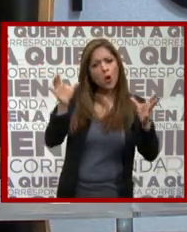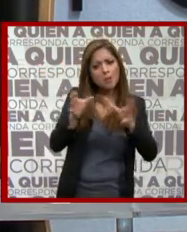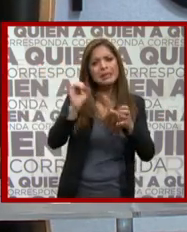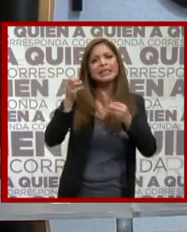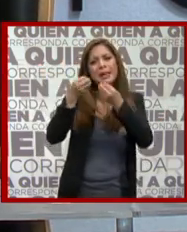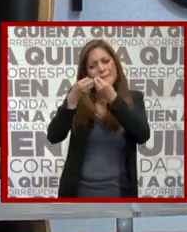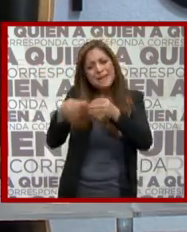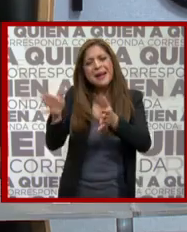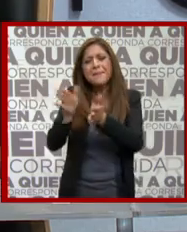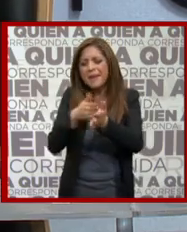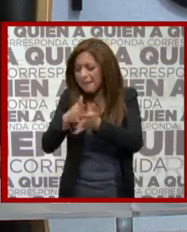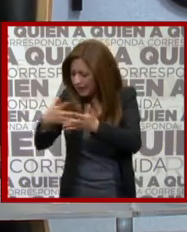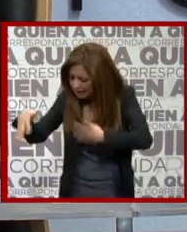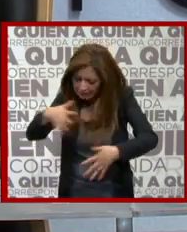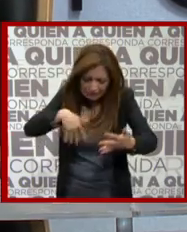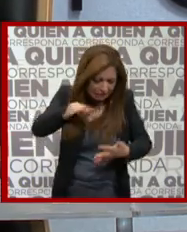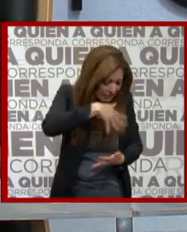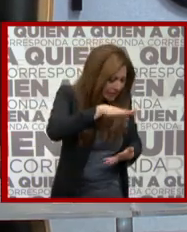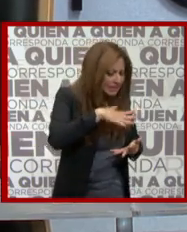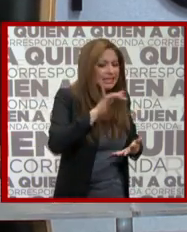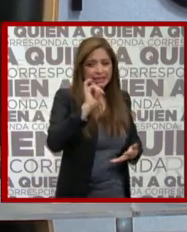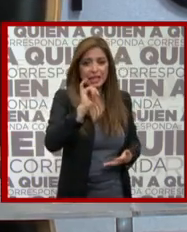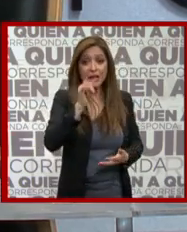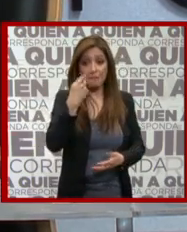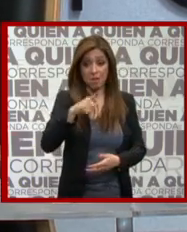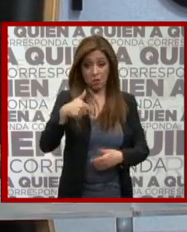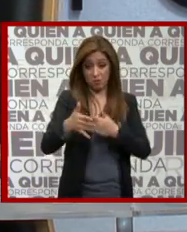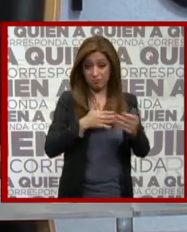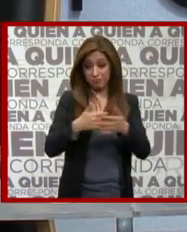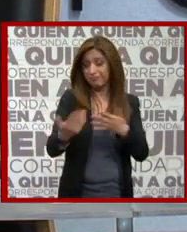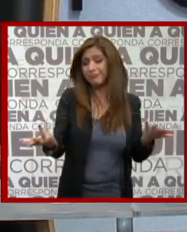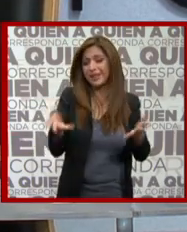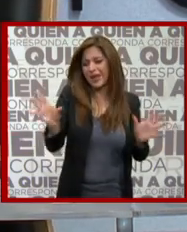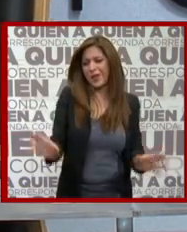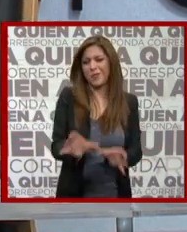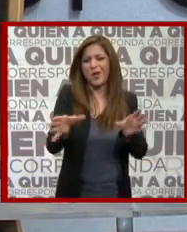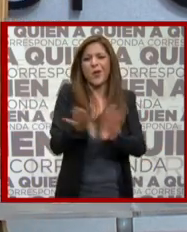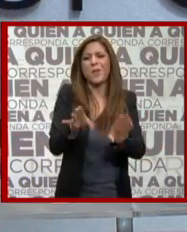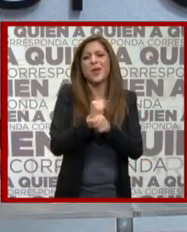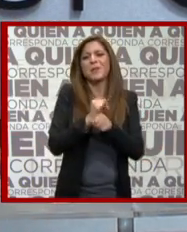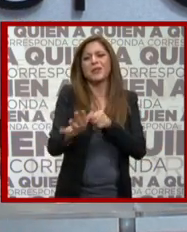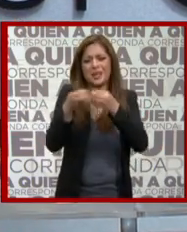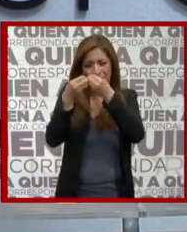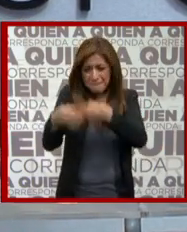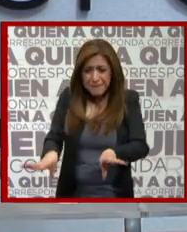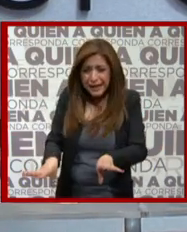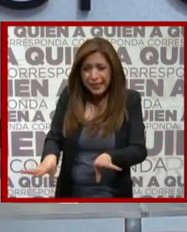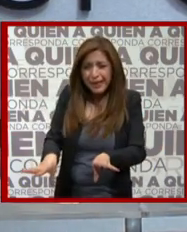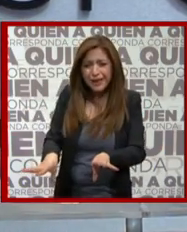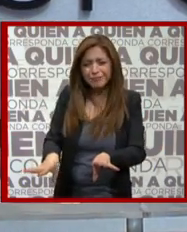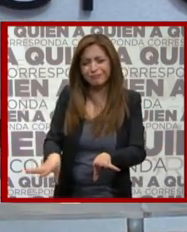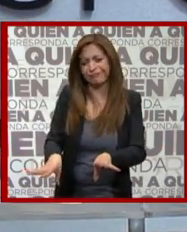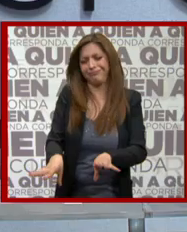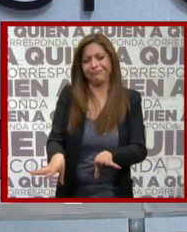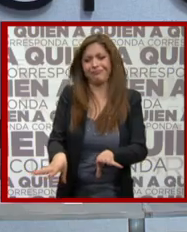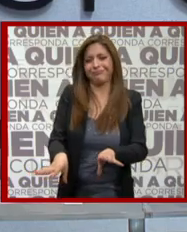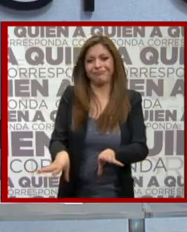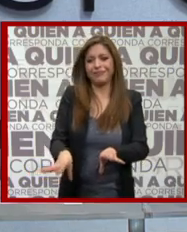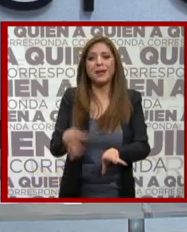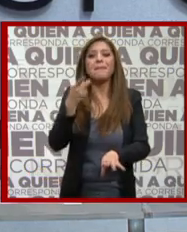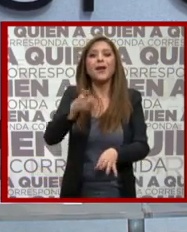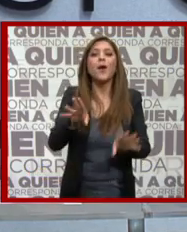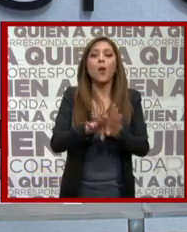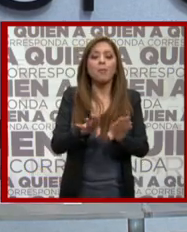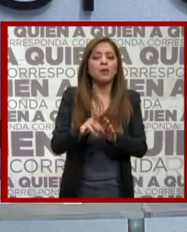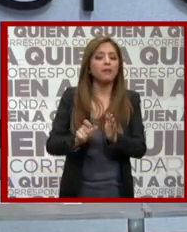se traspapelaba entre otros. Ahora en una computadora se va a estar perdiendo. Hombre, se perdió con los